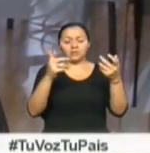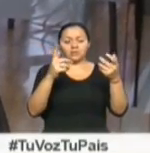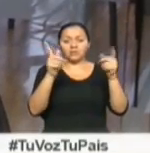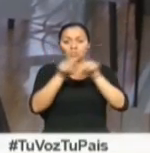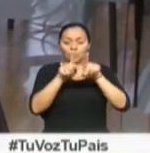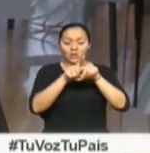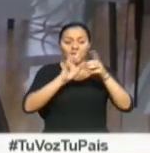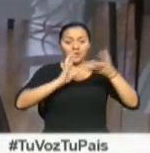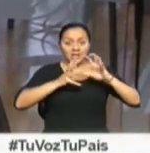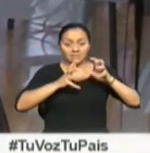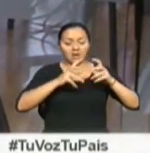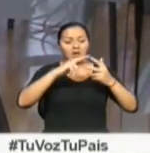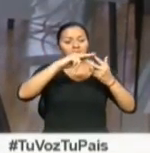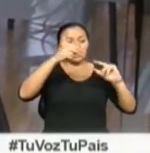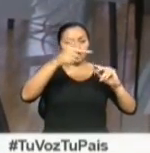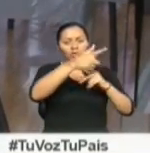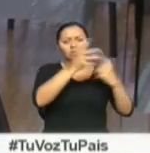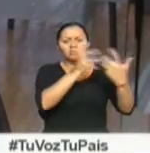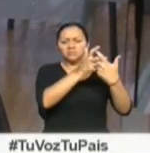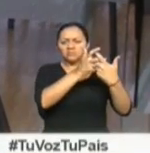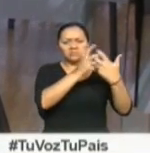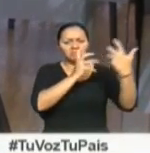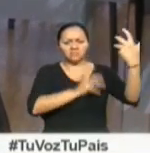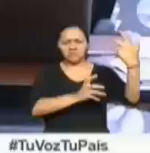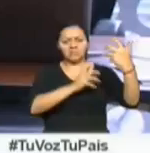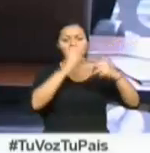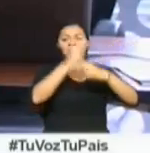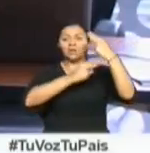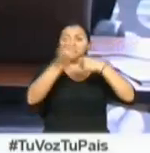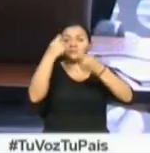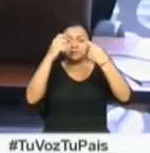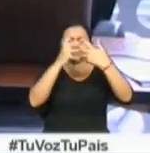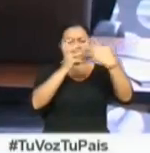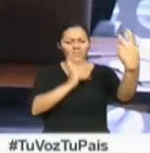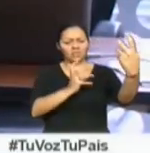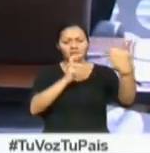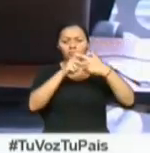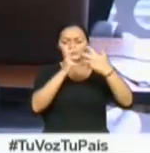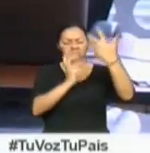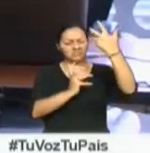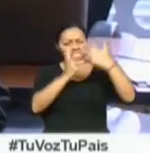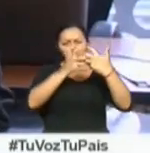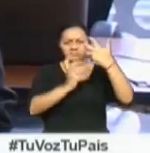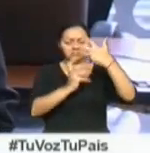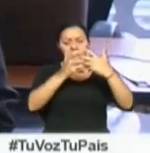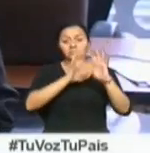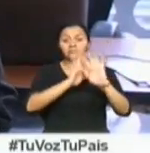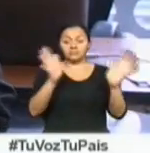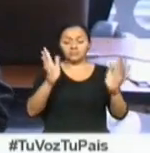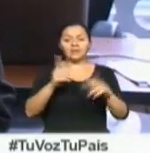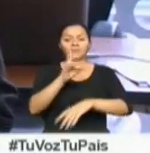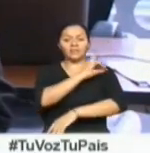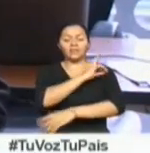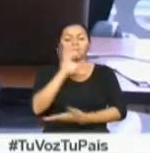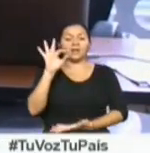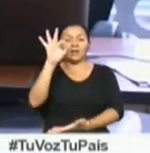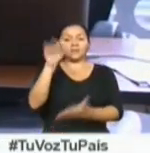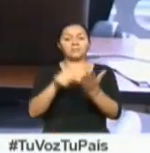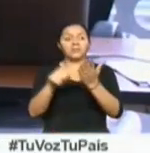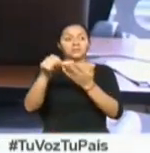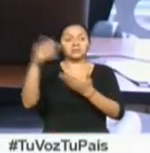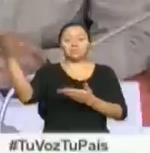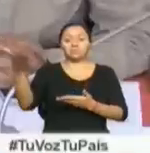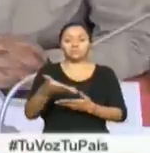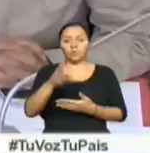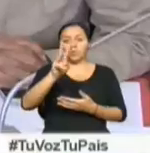agroecológica de la región y la limitada vinculación a mercados. Lo expuso la delegada del Ministerio, Joy Wolfson, ante la Comisión de